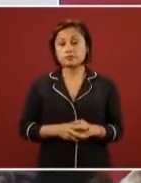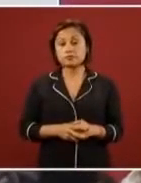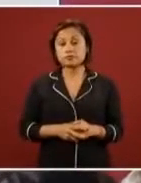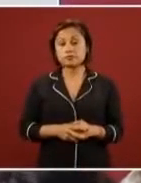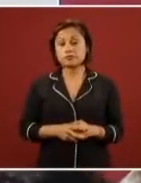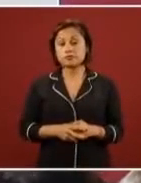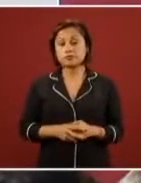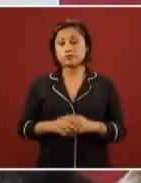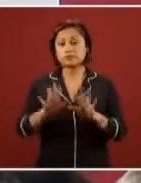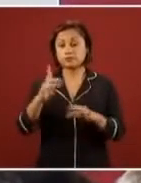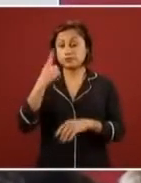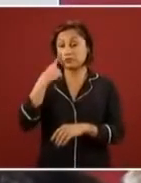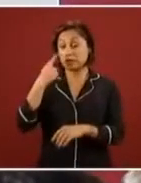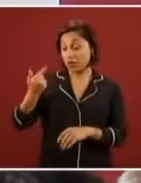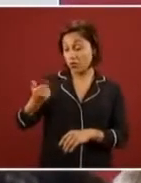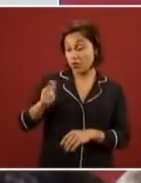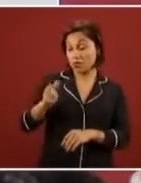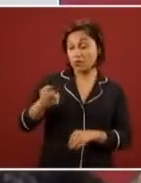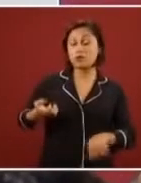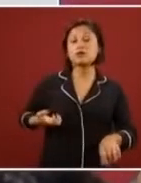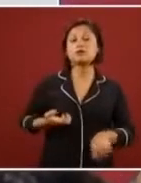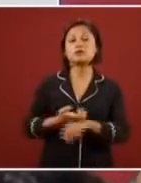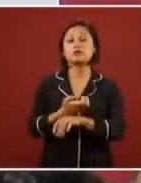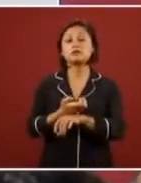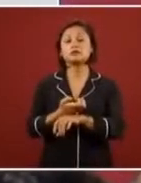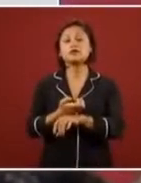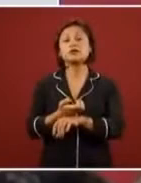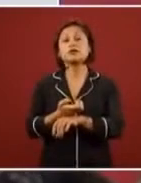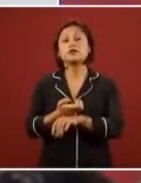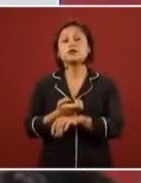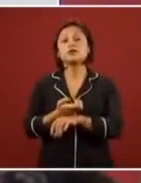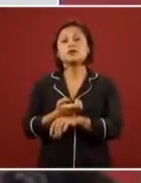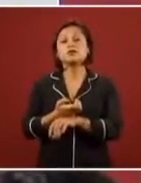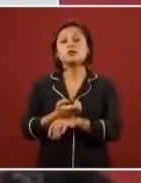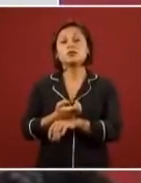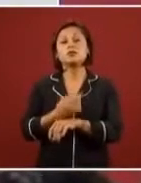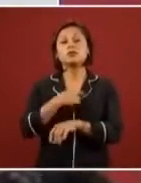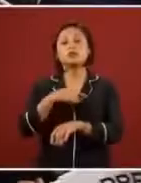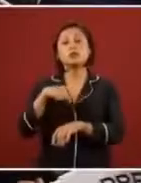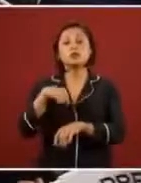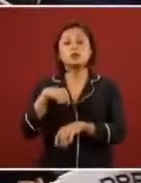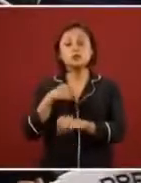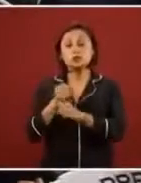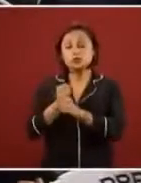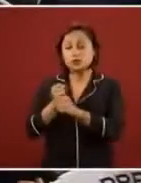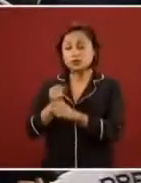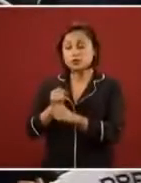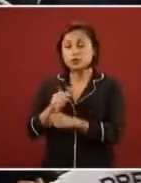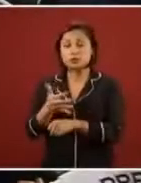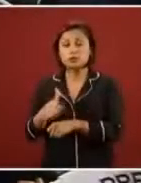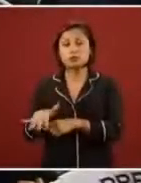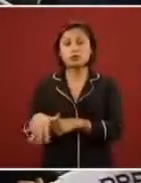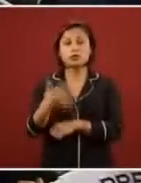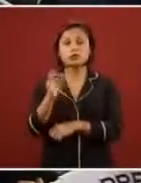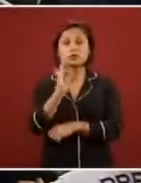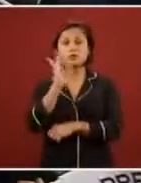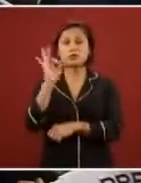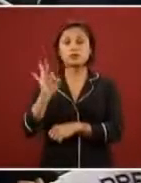en el caso de Guanajuato, traemos un promedio del 15% de los homicidios diarios,